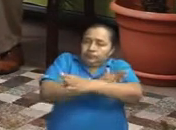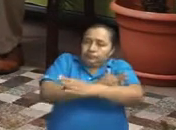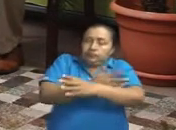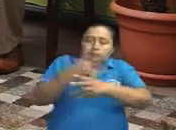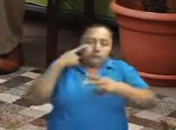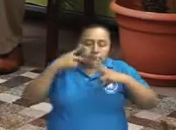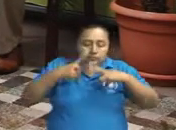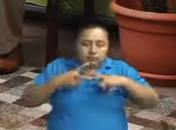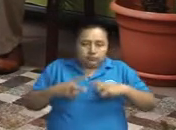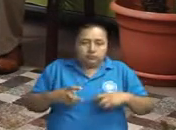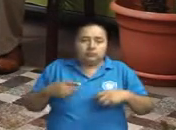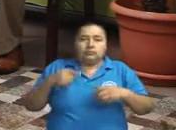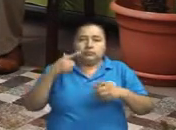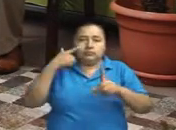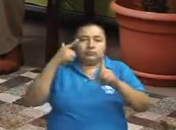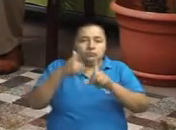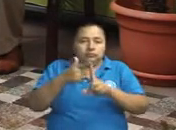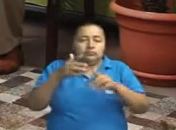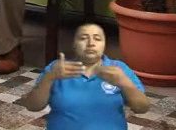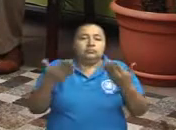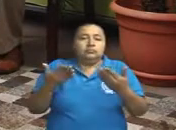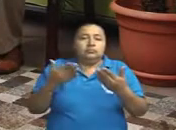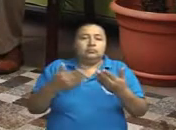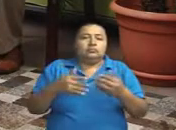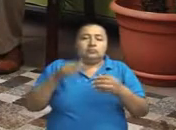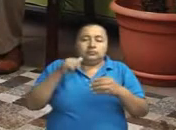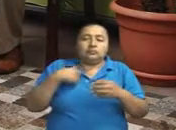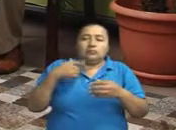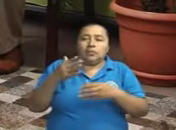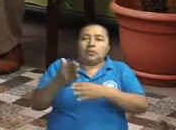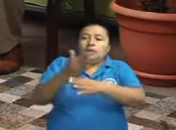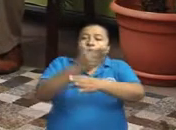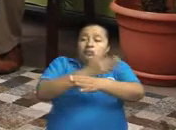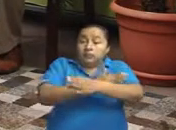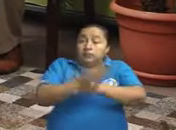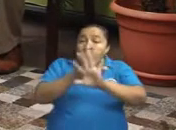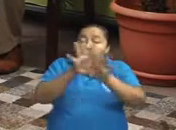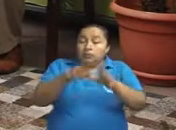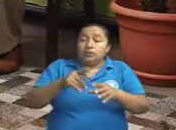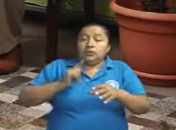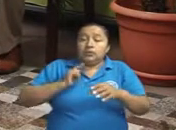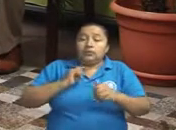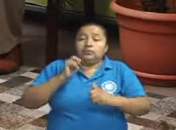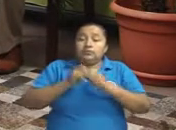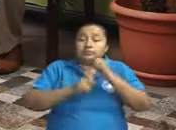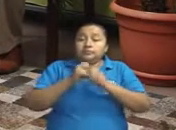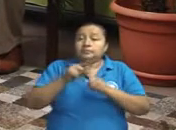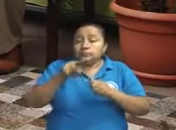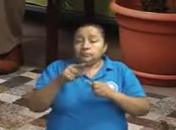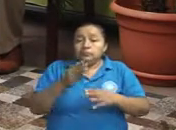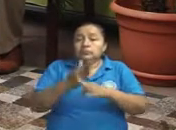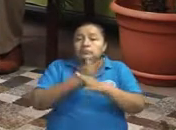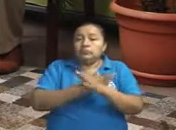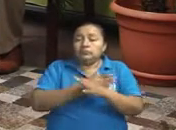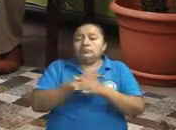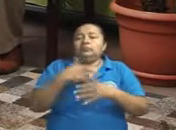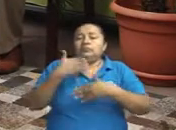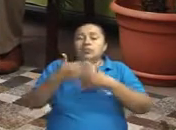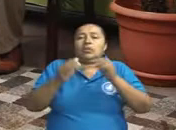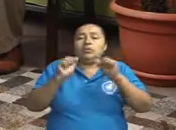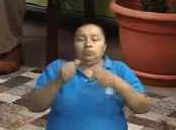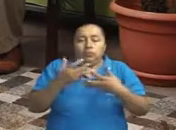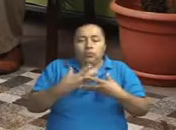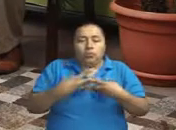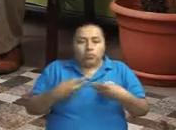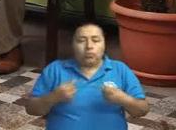Porque el propósito es que se capte tempranamente a la mujer que tiene esta enfermedad, así que el